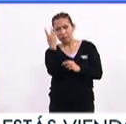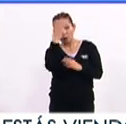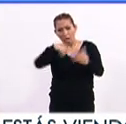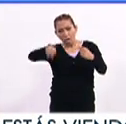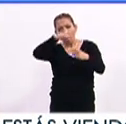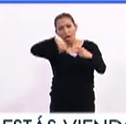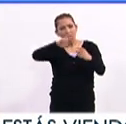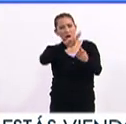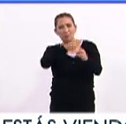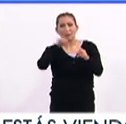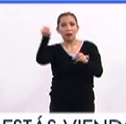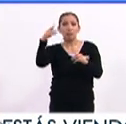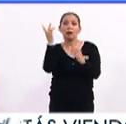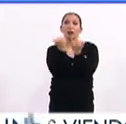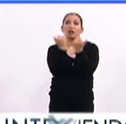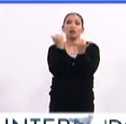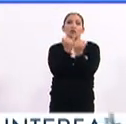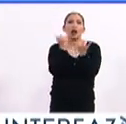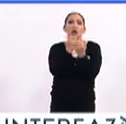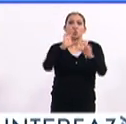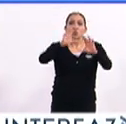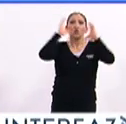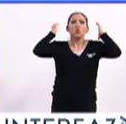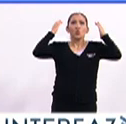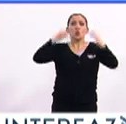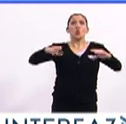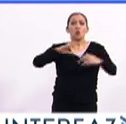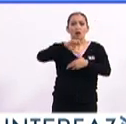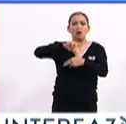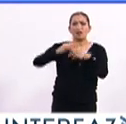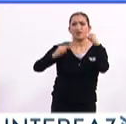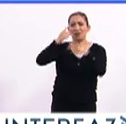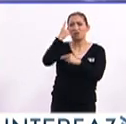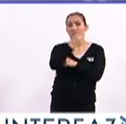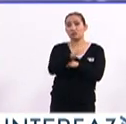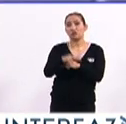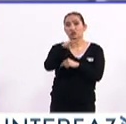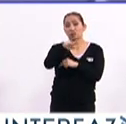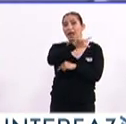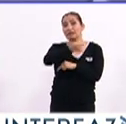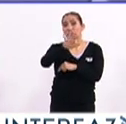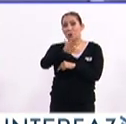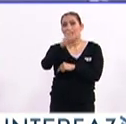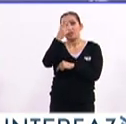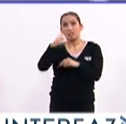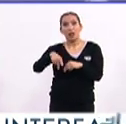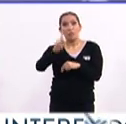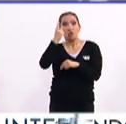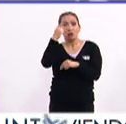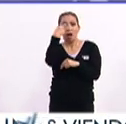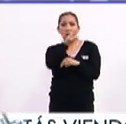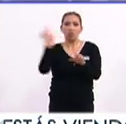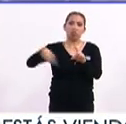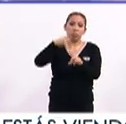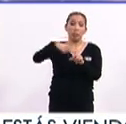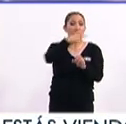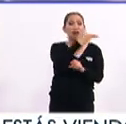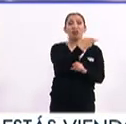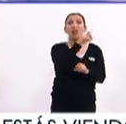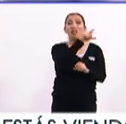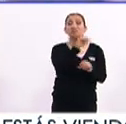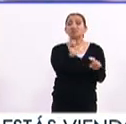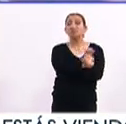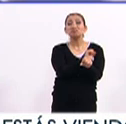aerogeneradores comerciales deben ser similar al que provoca un huracán categoría 1, entre 118 y 153 km por hora, mientras que